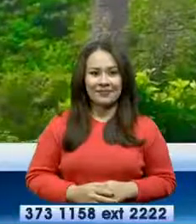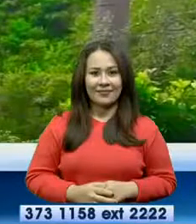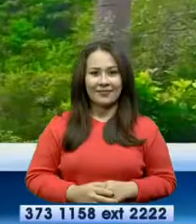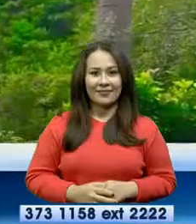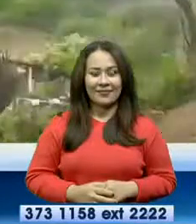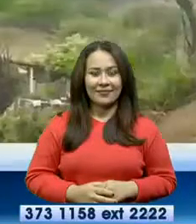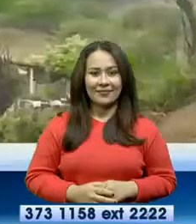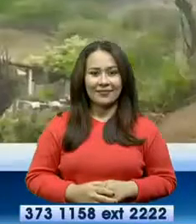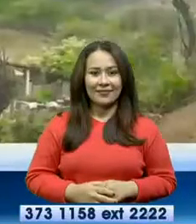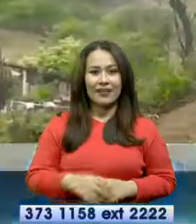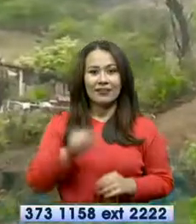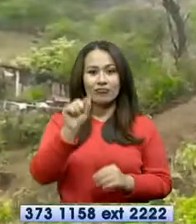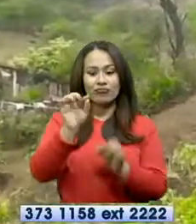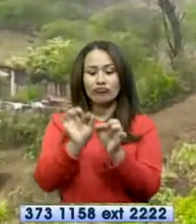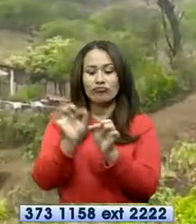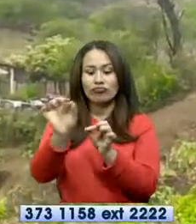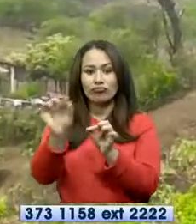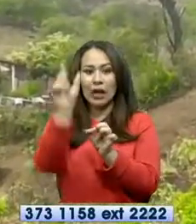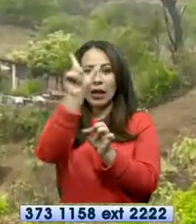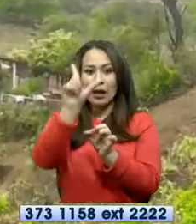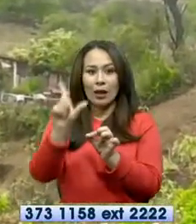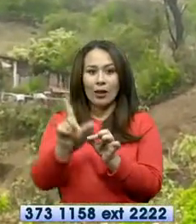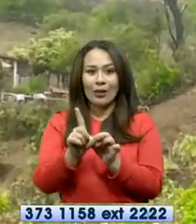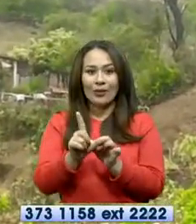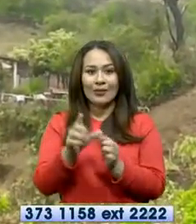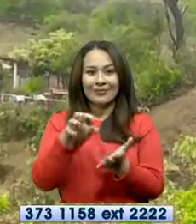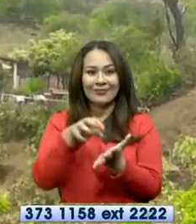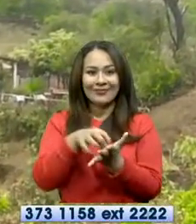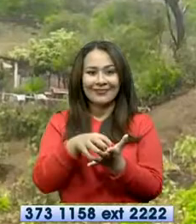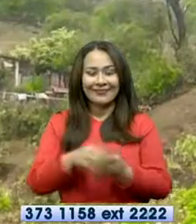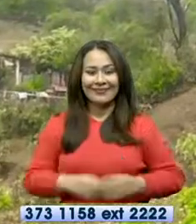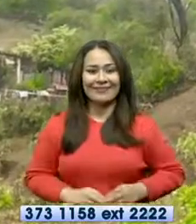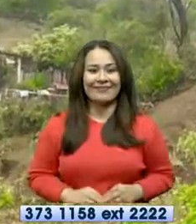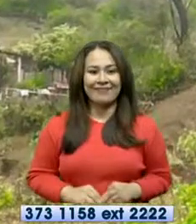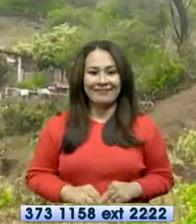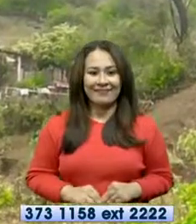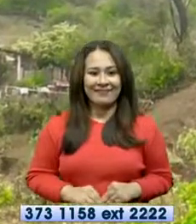En Zapotillo, provincia de Loja, informó Marcela Constante.